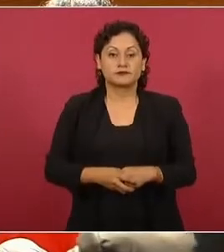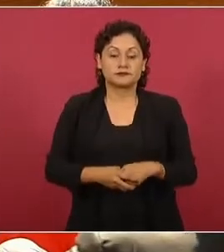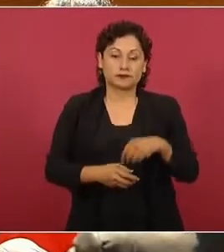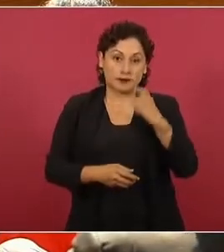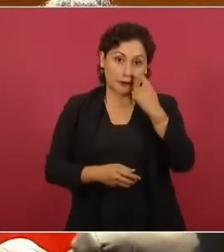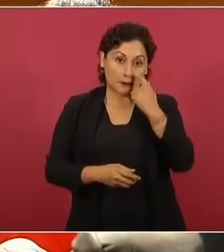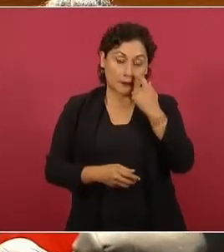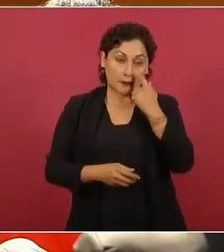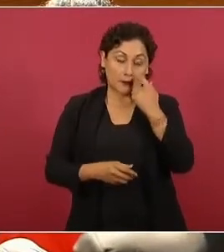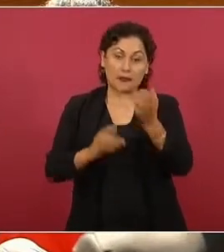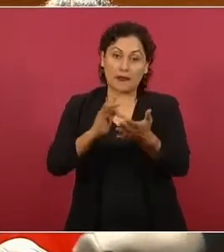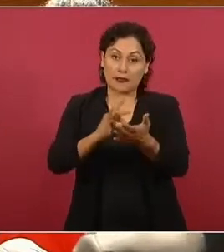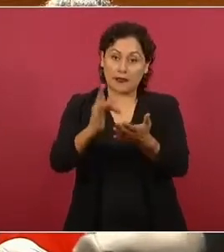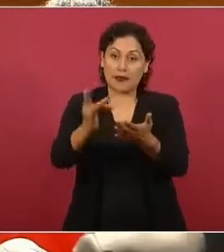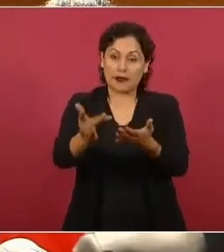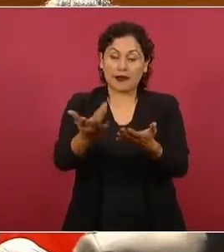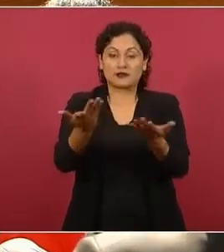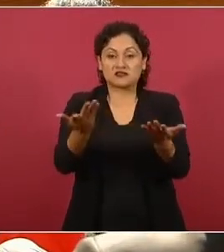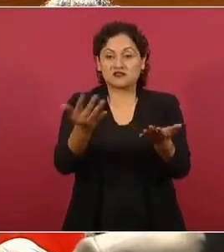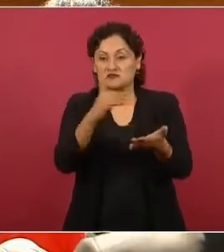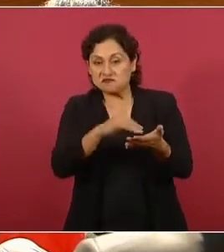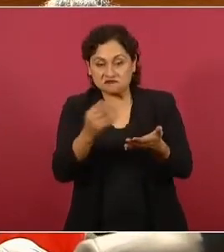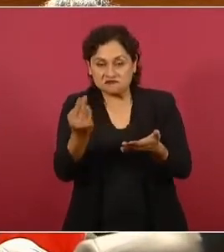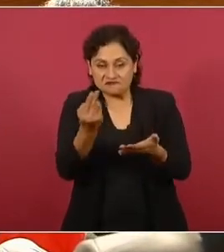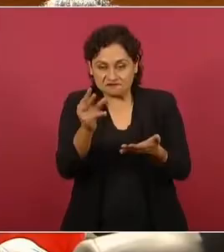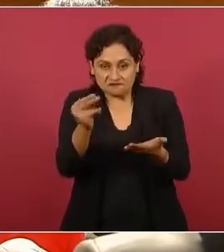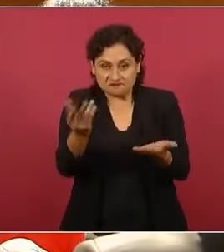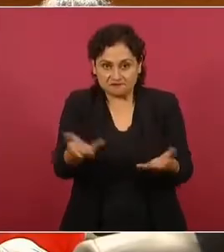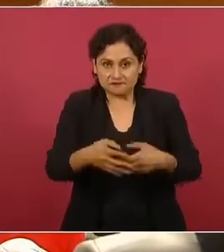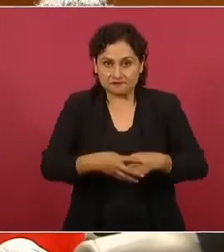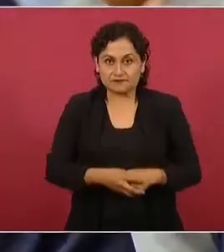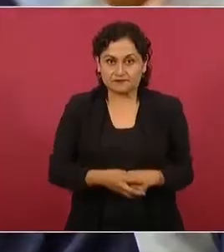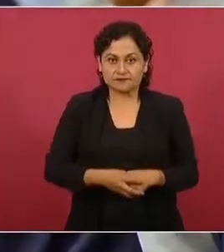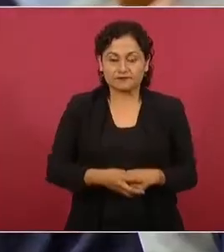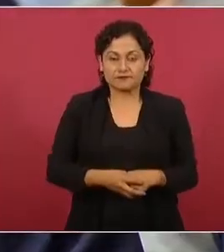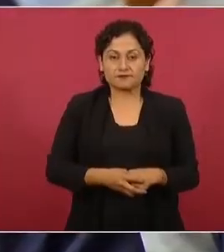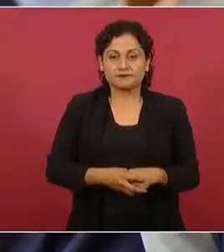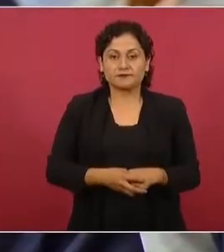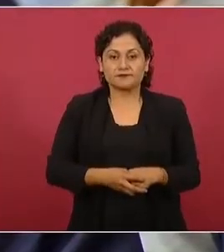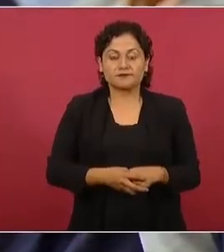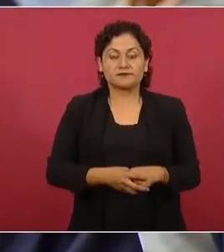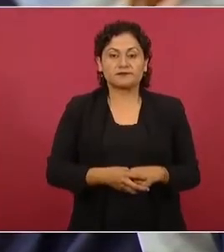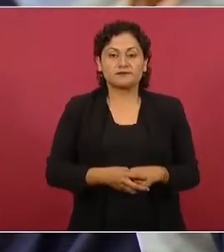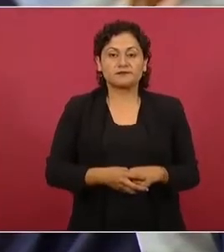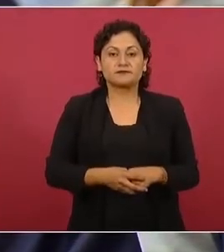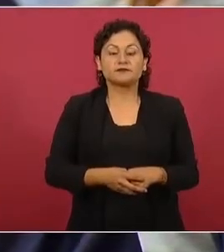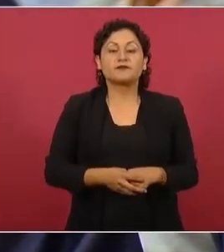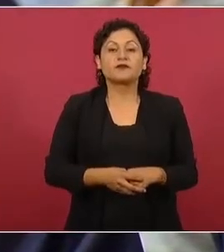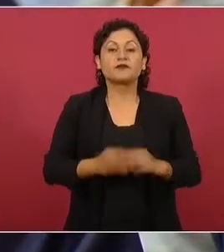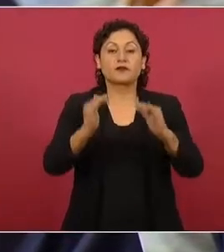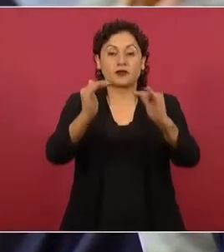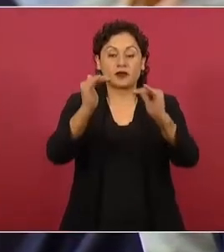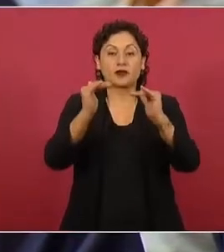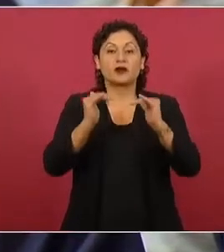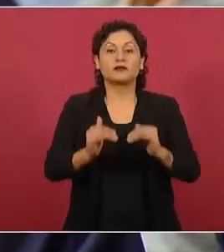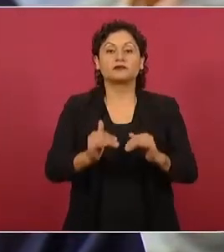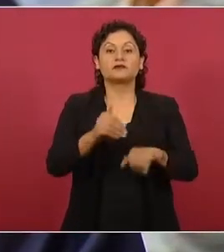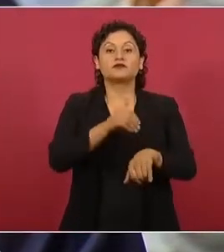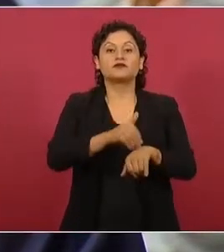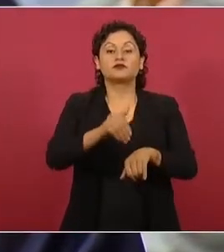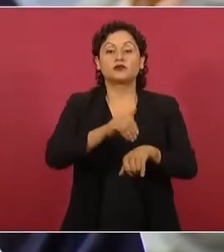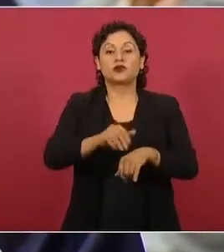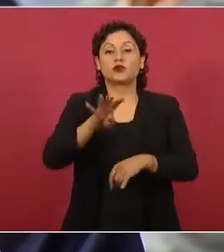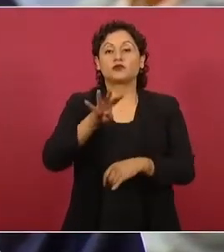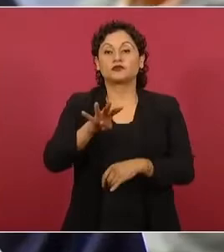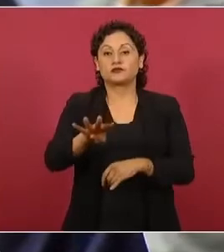Muchas gracias por obviar la lectura de este acuerdo. Continuamos con el punto